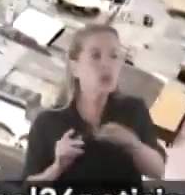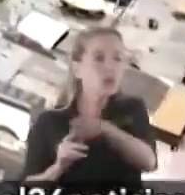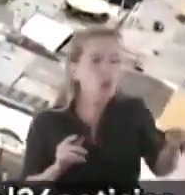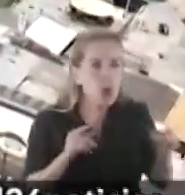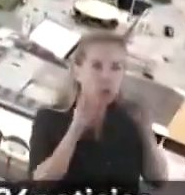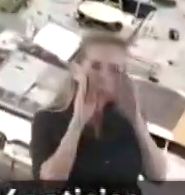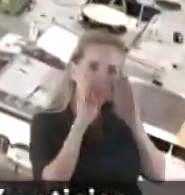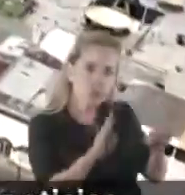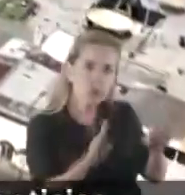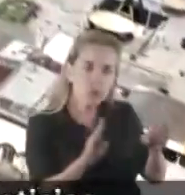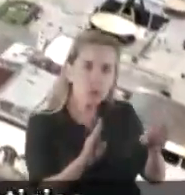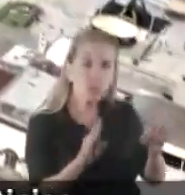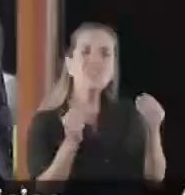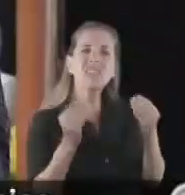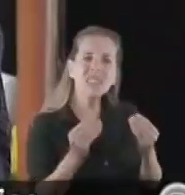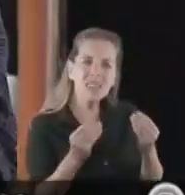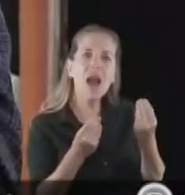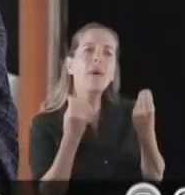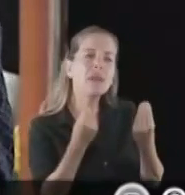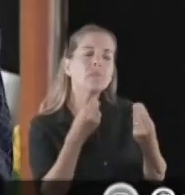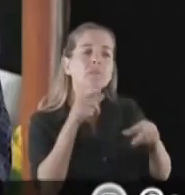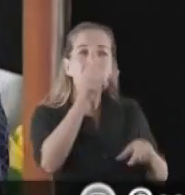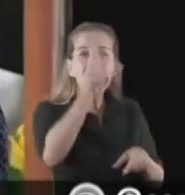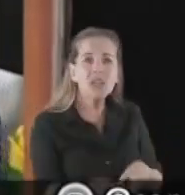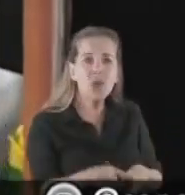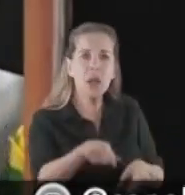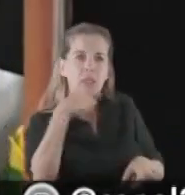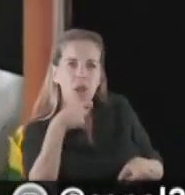necesita alguien que ha caído en esa situación.